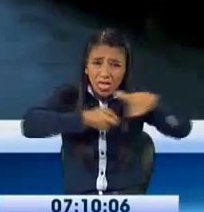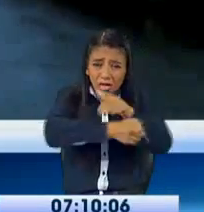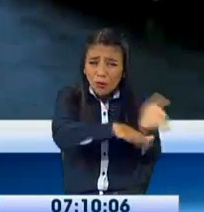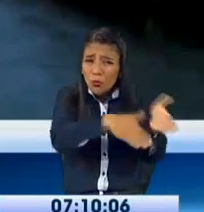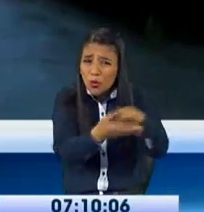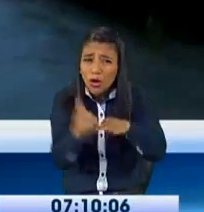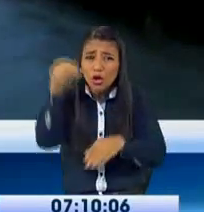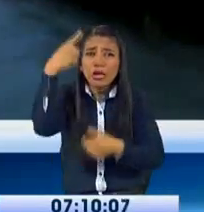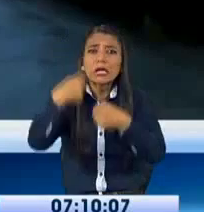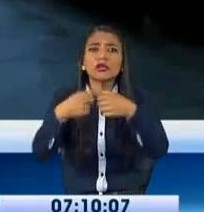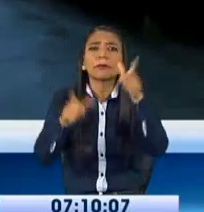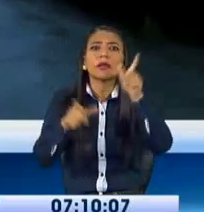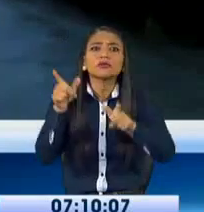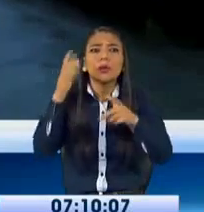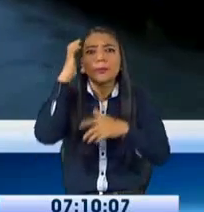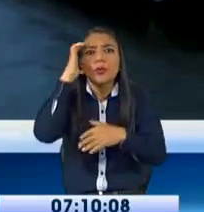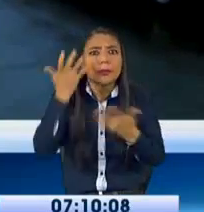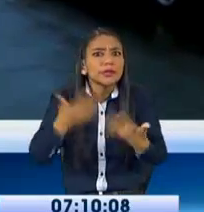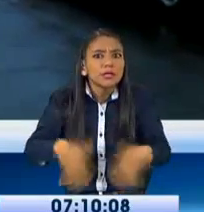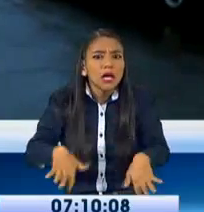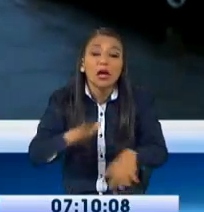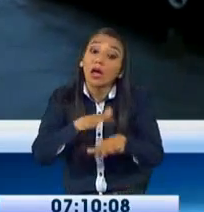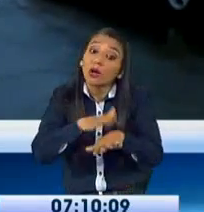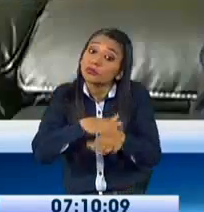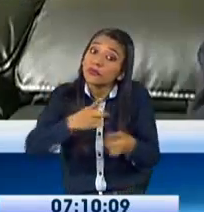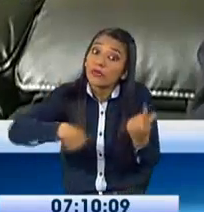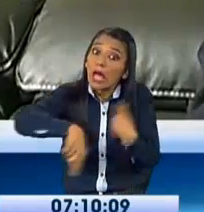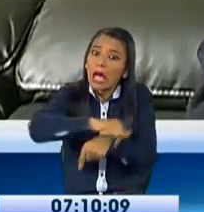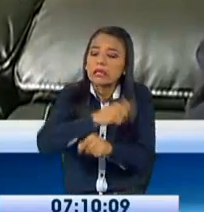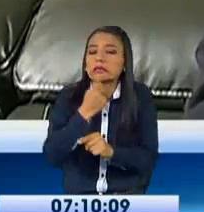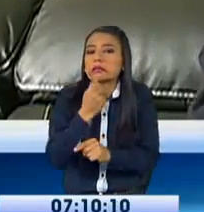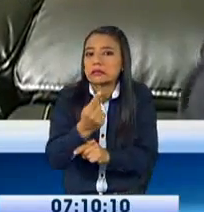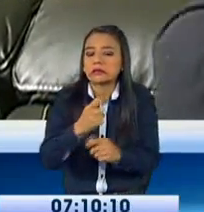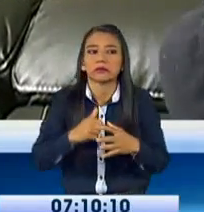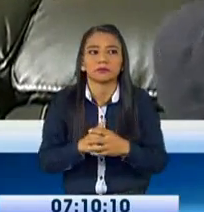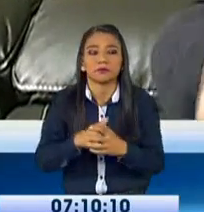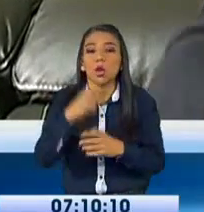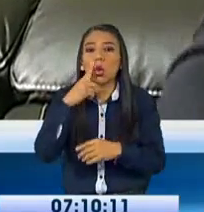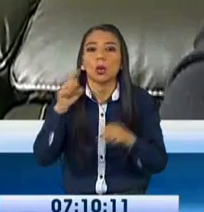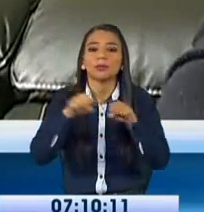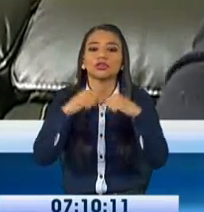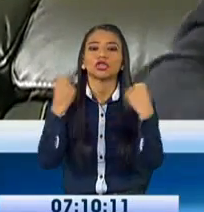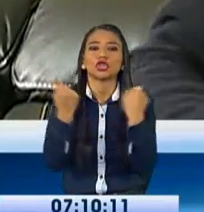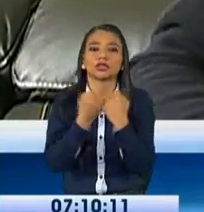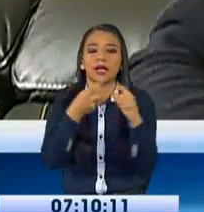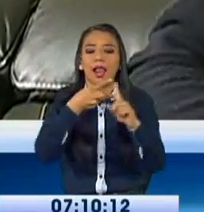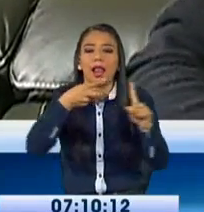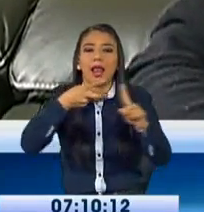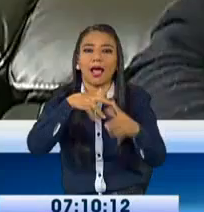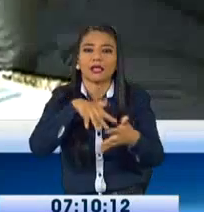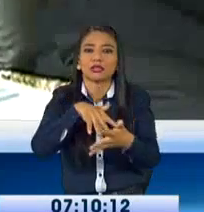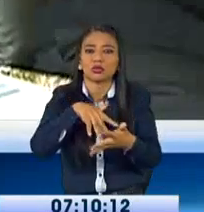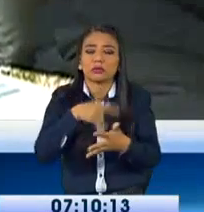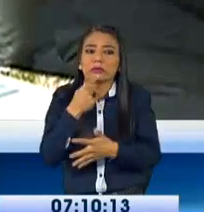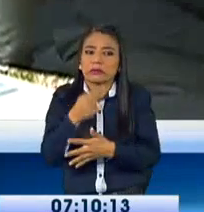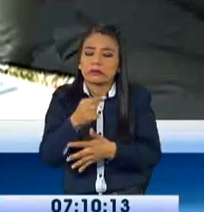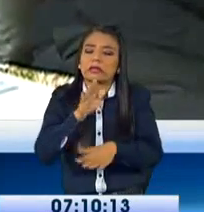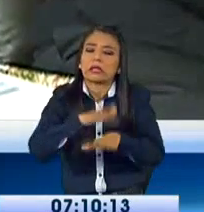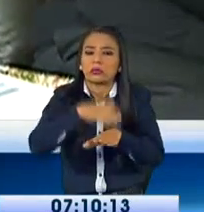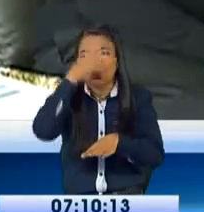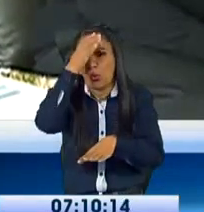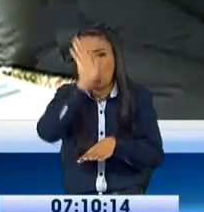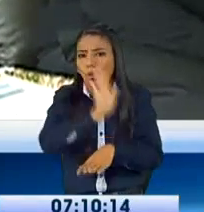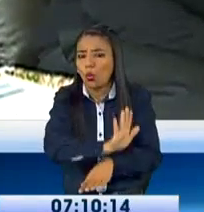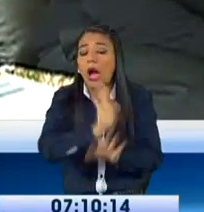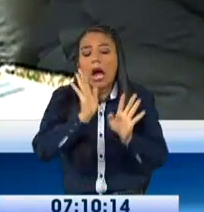el norte de Quito, aparentemente por venganza. El sociólogo Lautaro Ojeda sostiene que esto es resultado de la cultura de